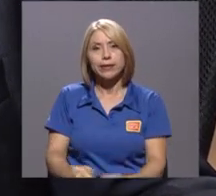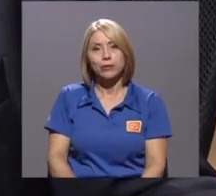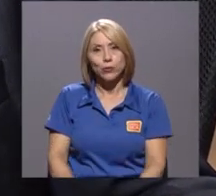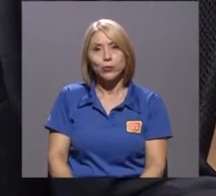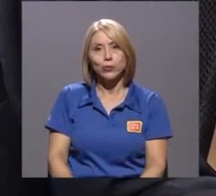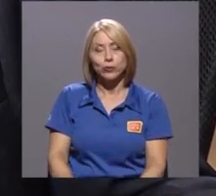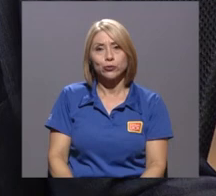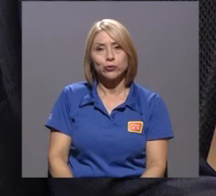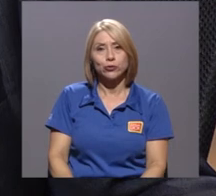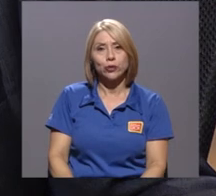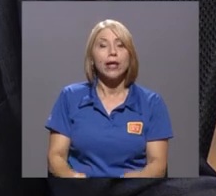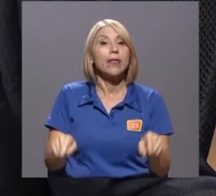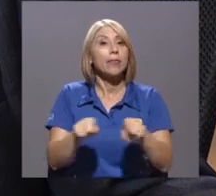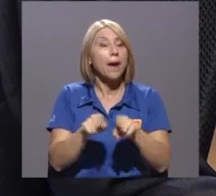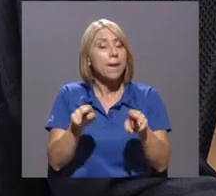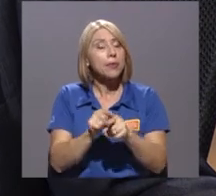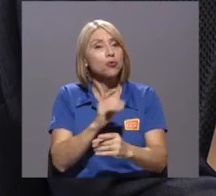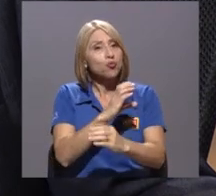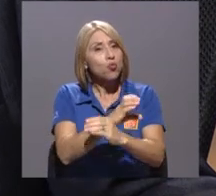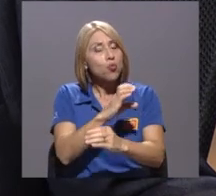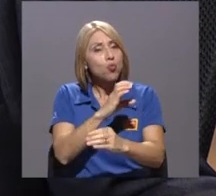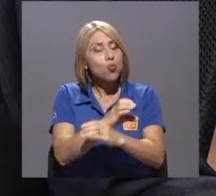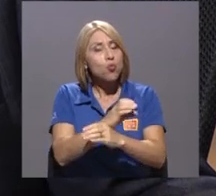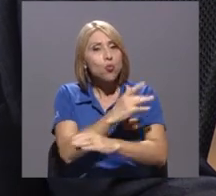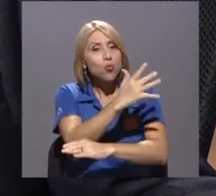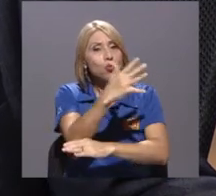la conservación del medio ambiente